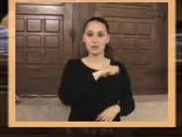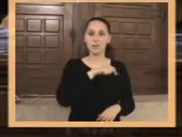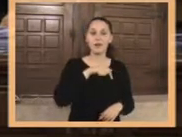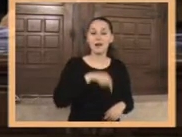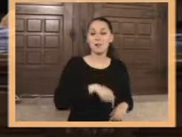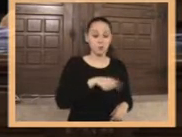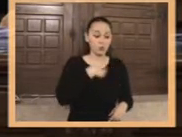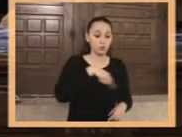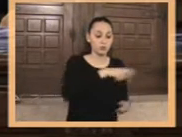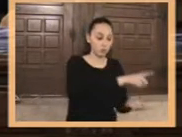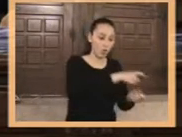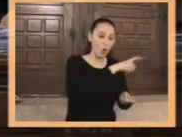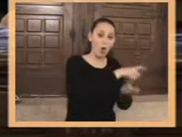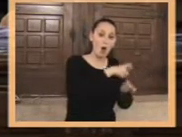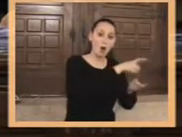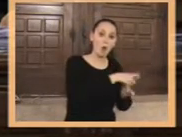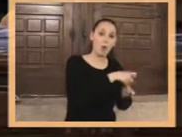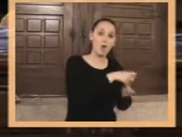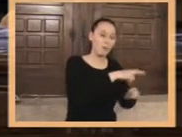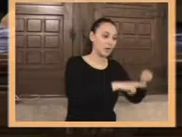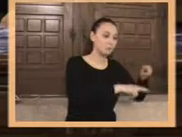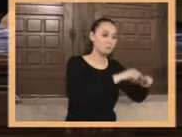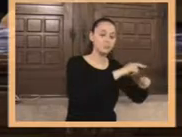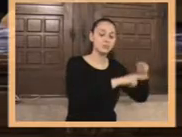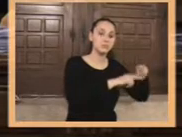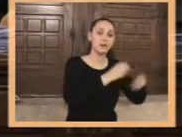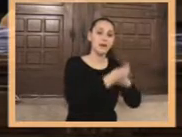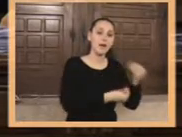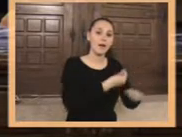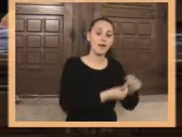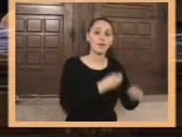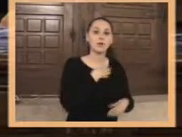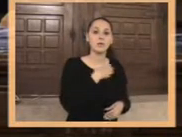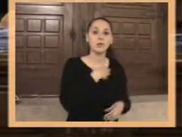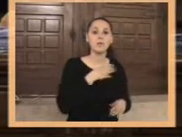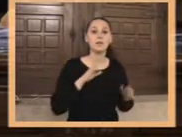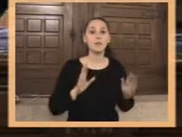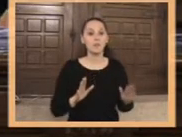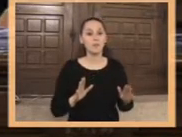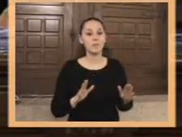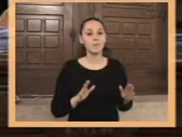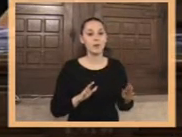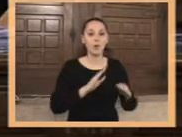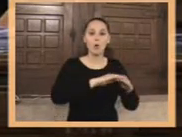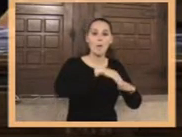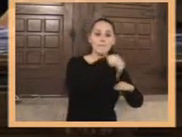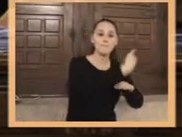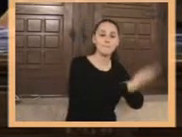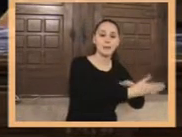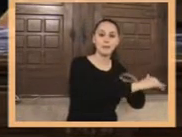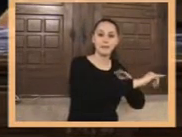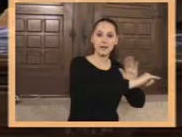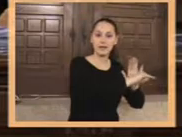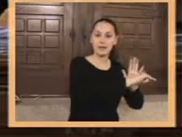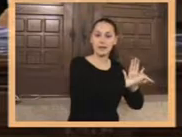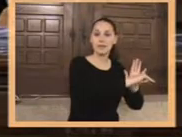ejecutar porque es de un presupuesto mucho más elevado, sin embargo, sí podemos adecuar la parte trasera para trasladar allí de manera inminente los